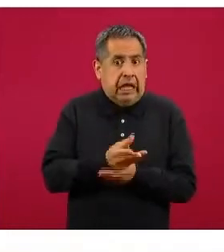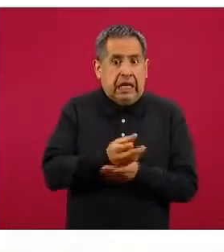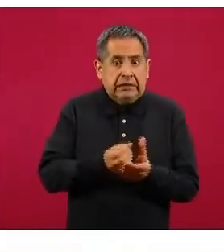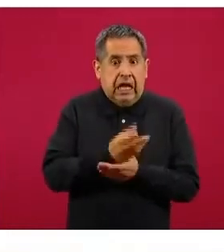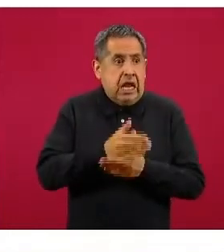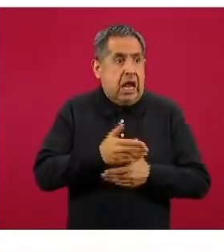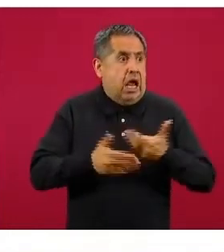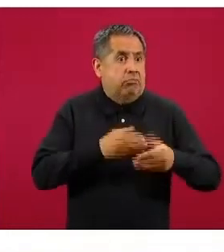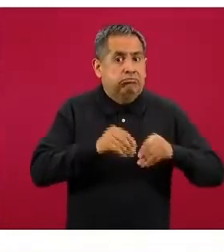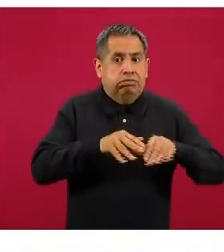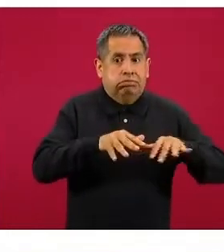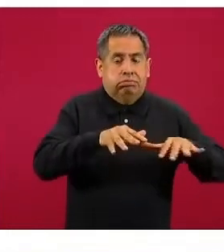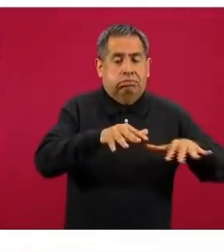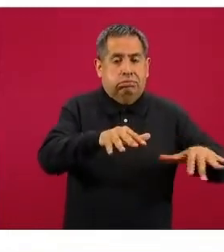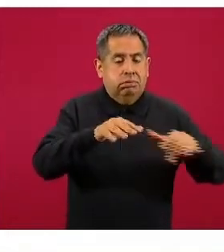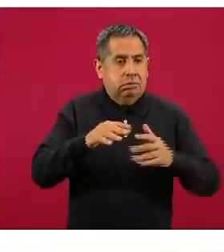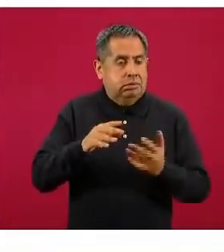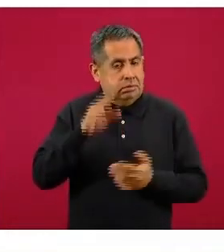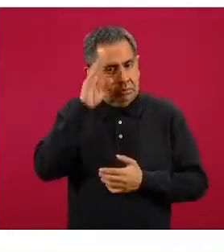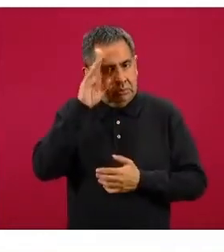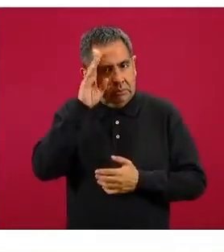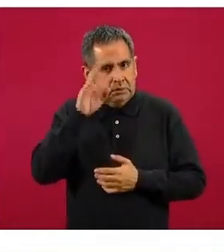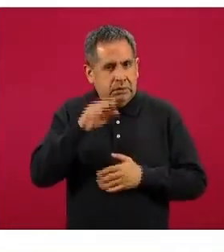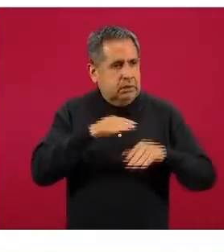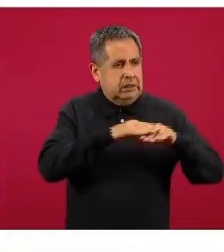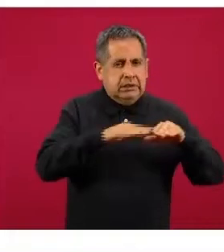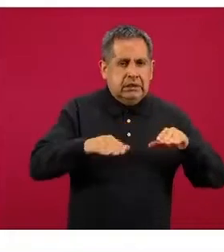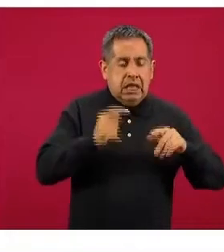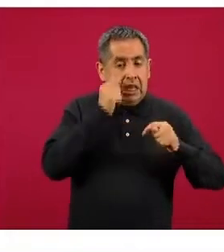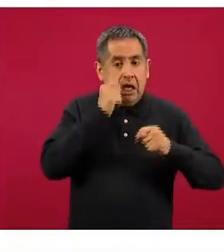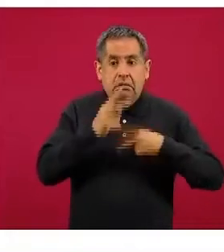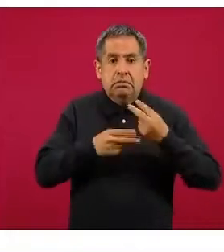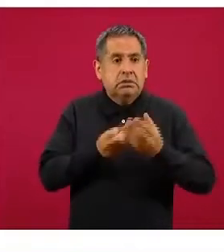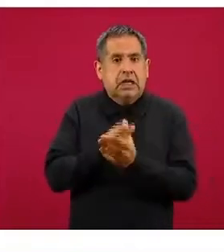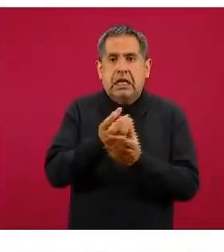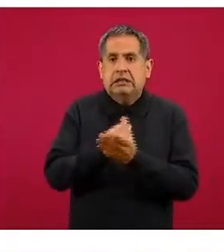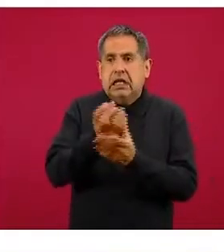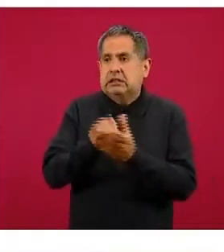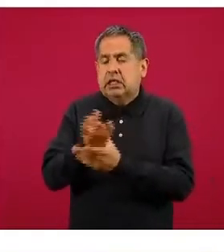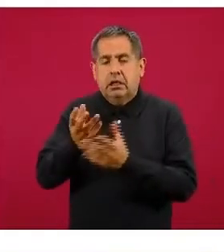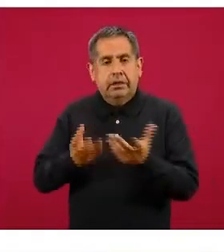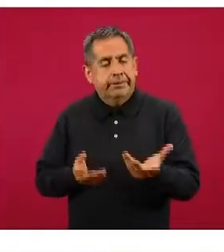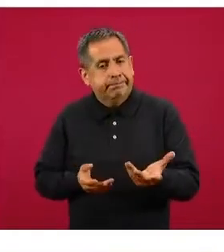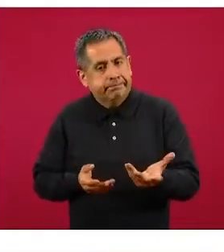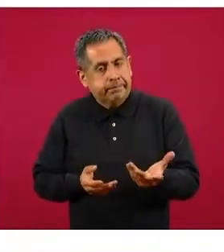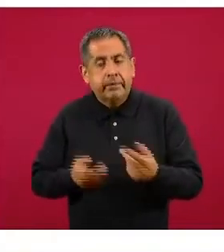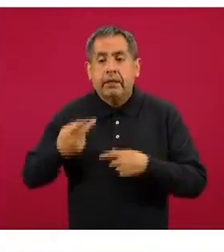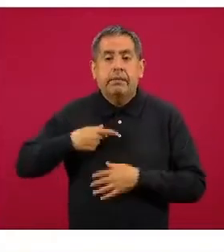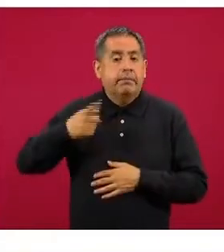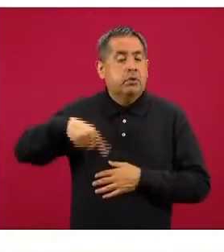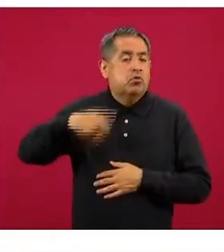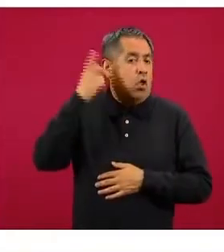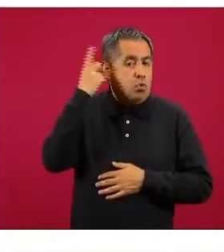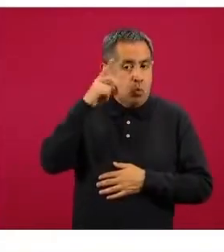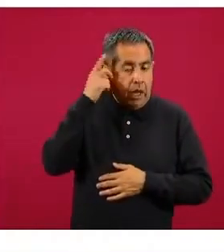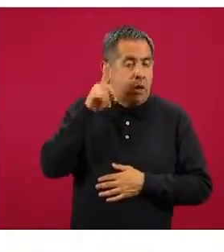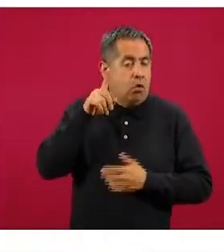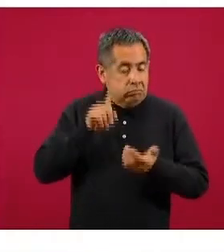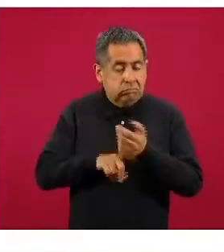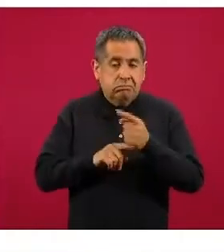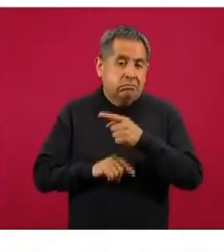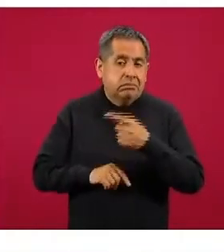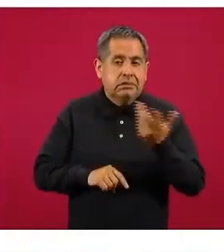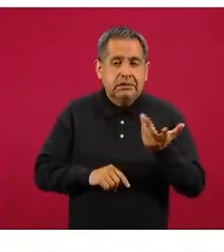forma importante por encima de la base cero. Eso quiere decir que la gente realmente está